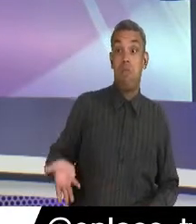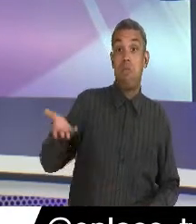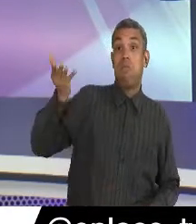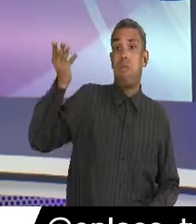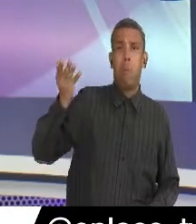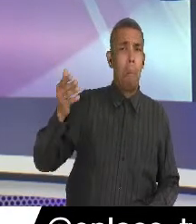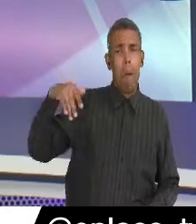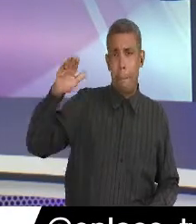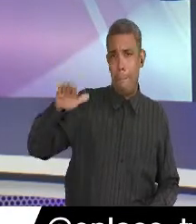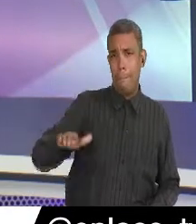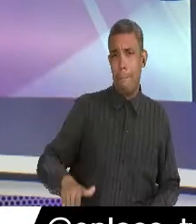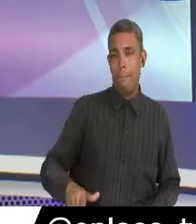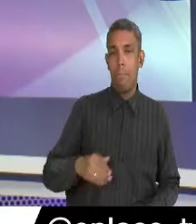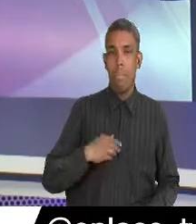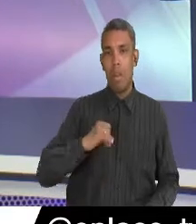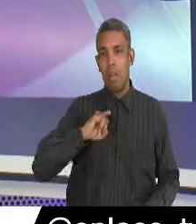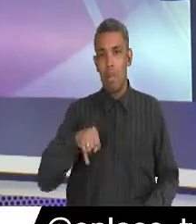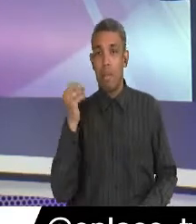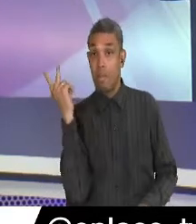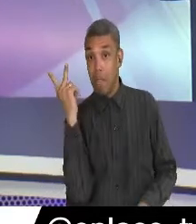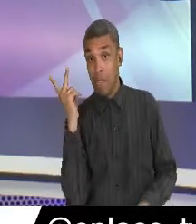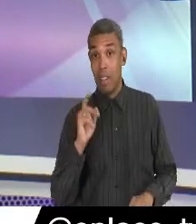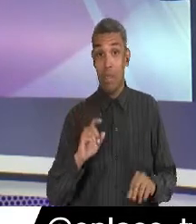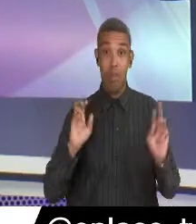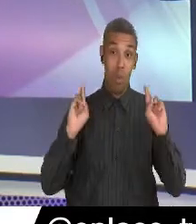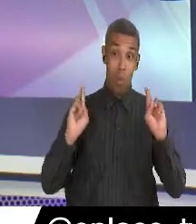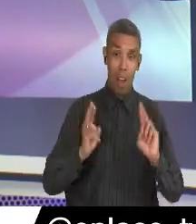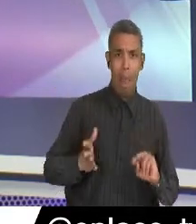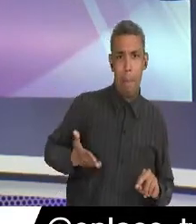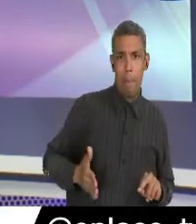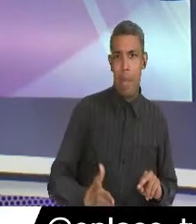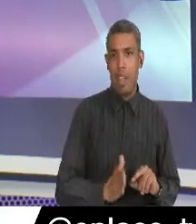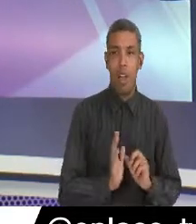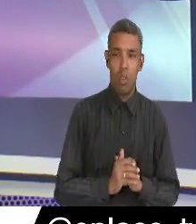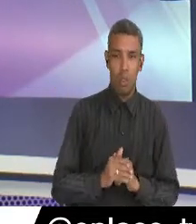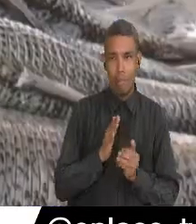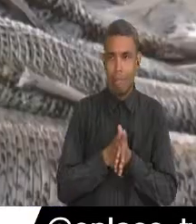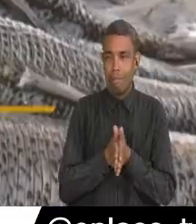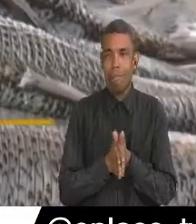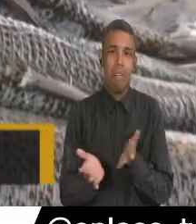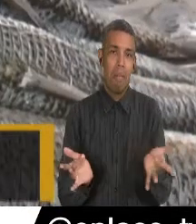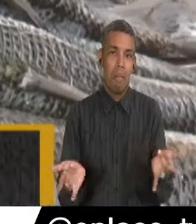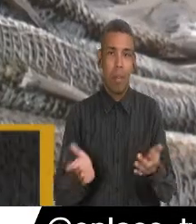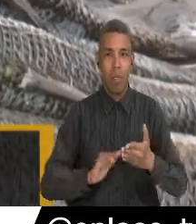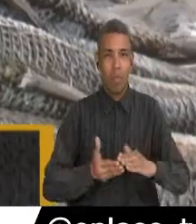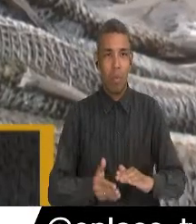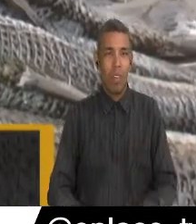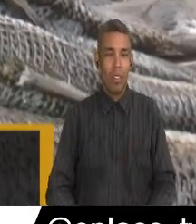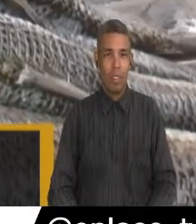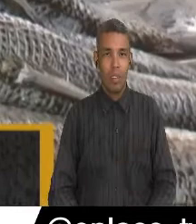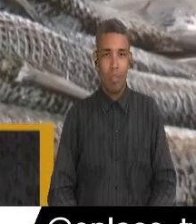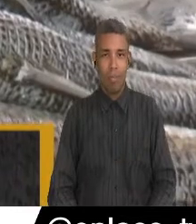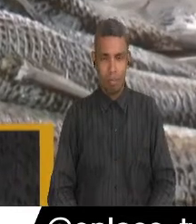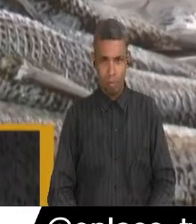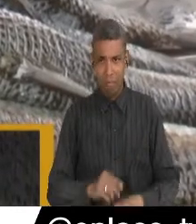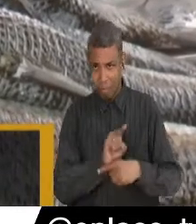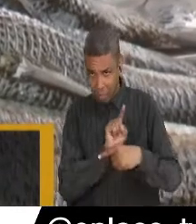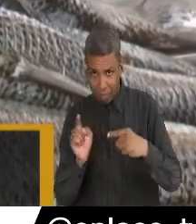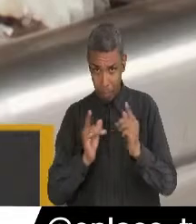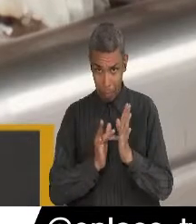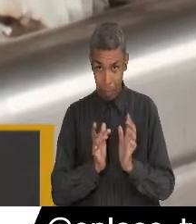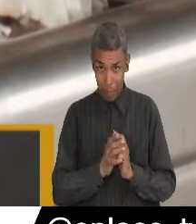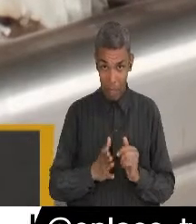jueves y viernes santo los pescadores aparezcan con abundante bocachico, bagre y blanquillo. Contrario a lo que podría pensarse, en Semana Santa escasea